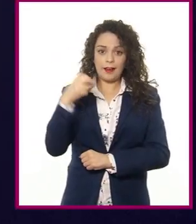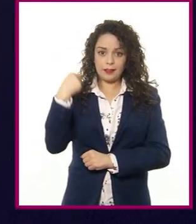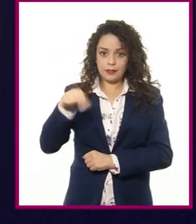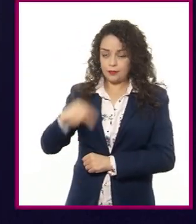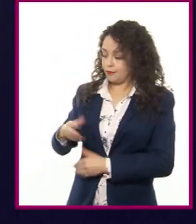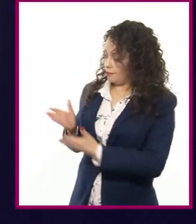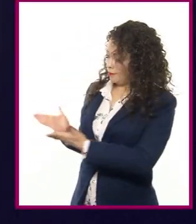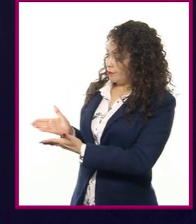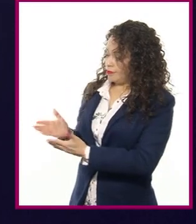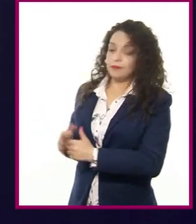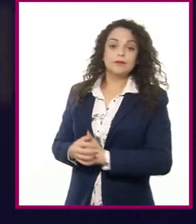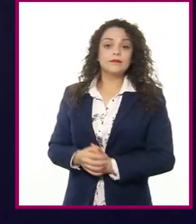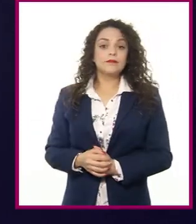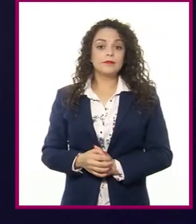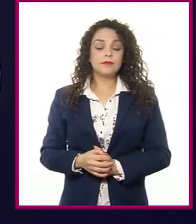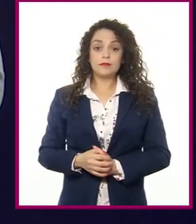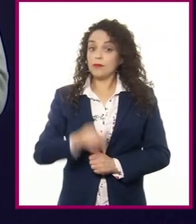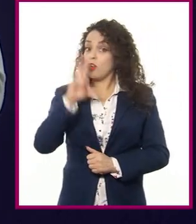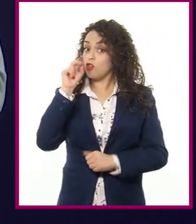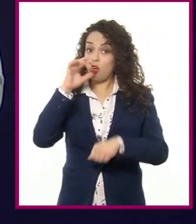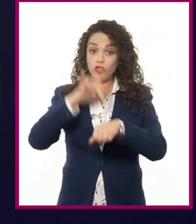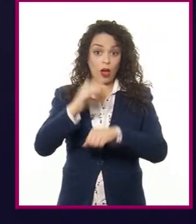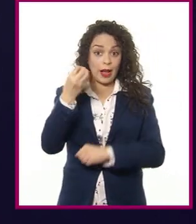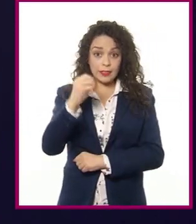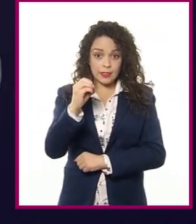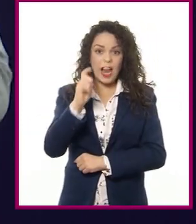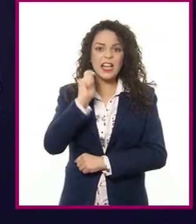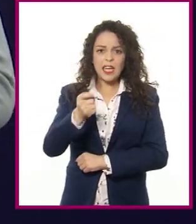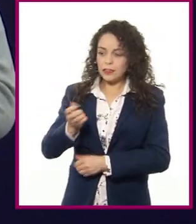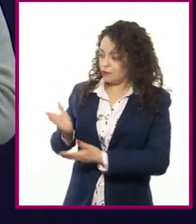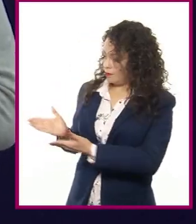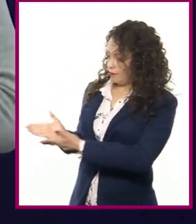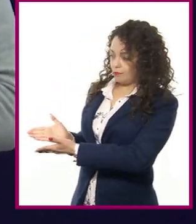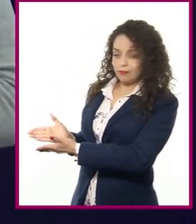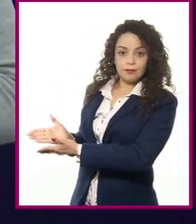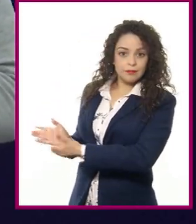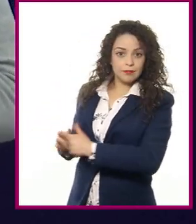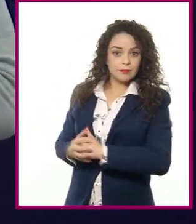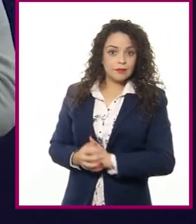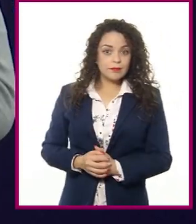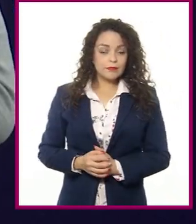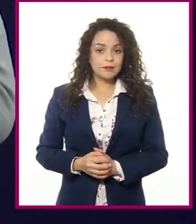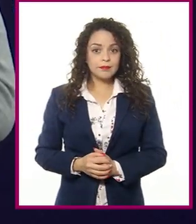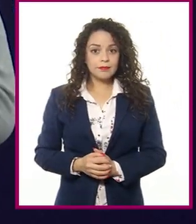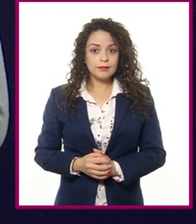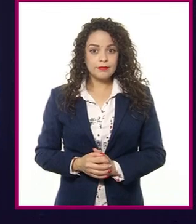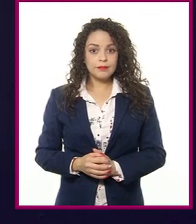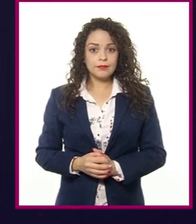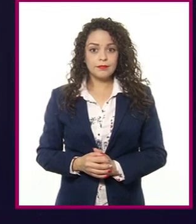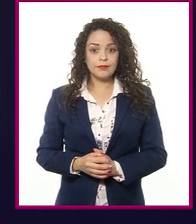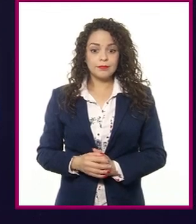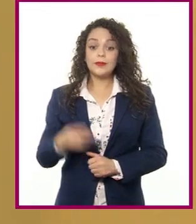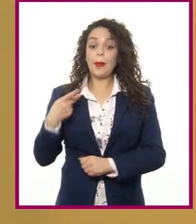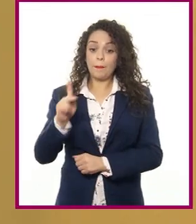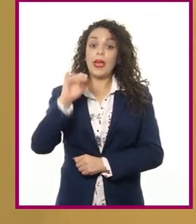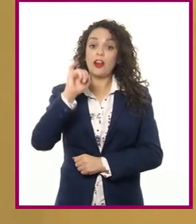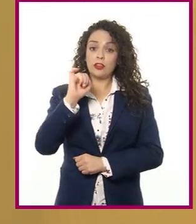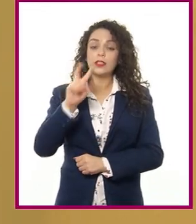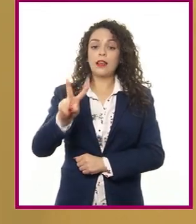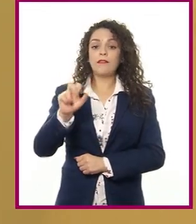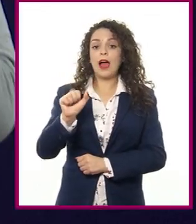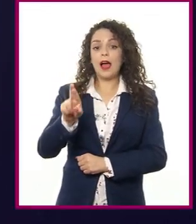proporcionalidad directa. Y si no pasa por el origen, no representa una relación de proporcionalidad directa, pero sí una